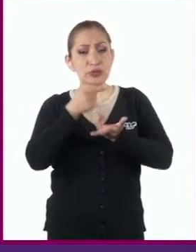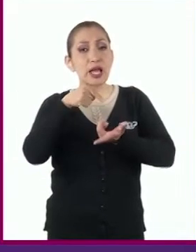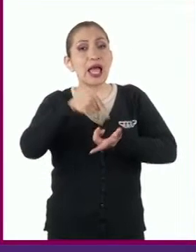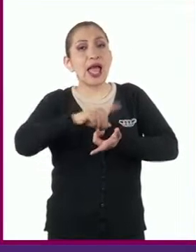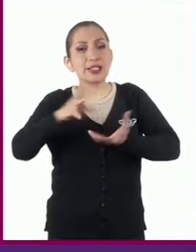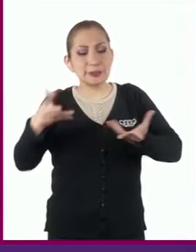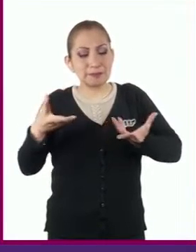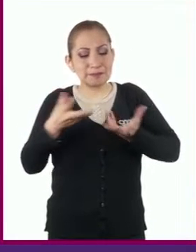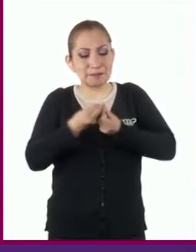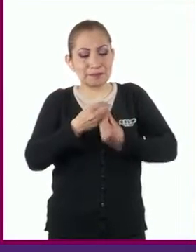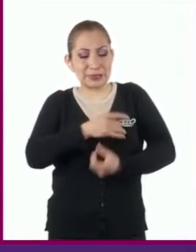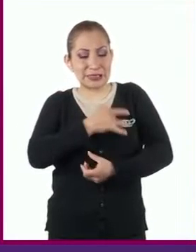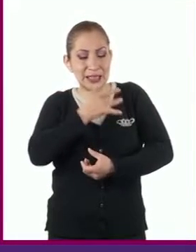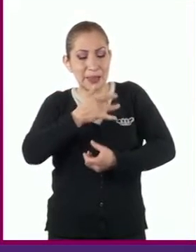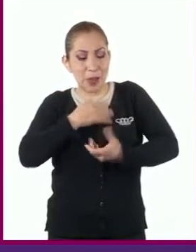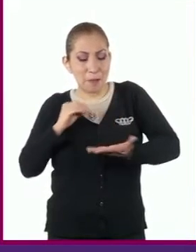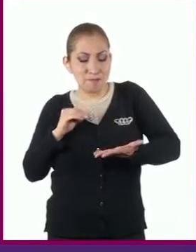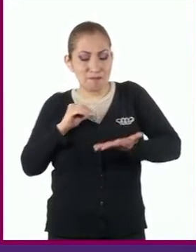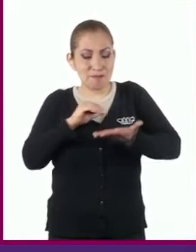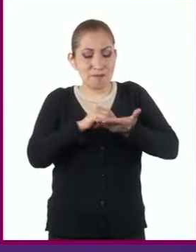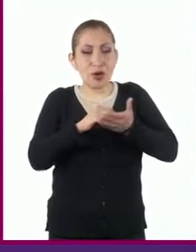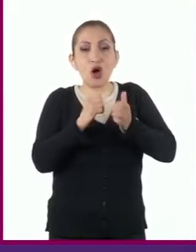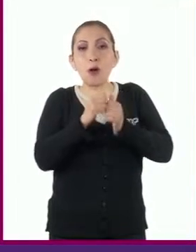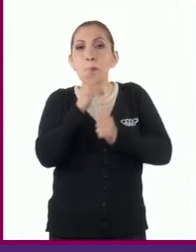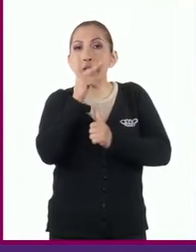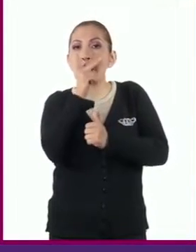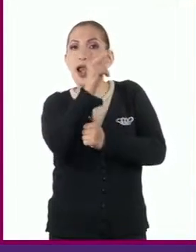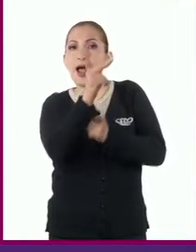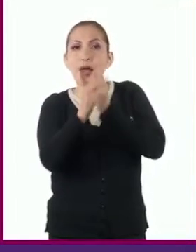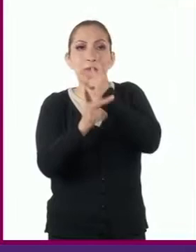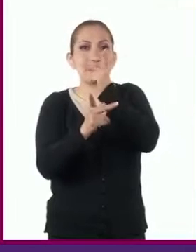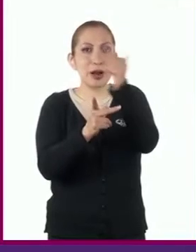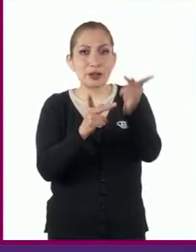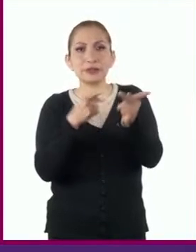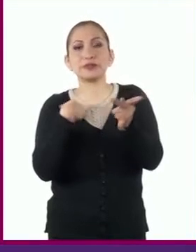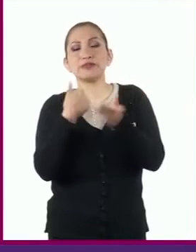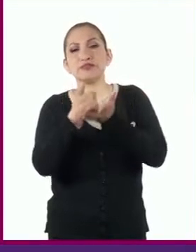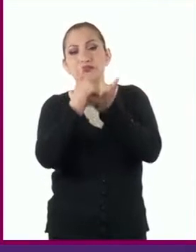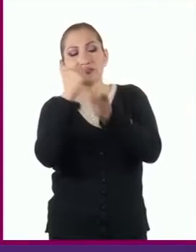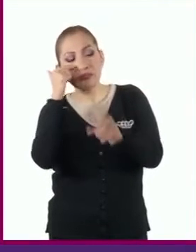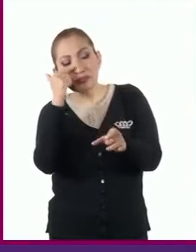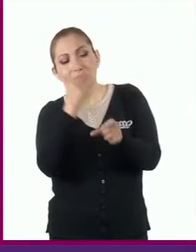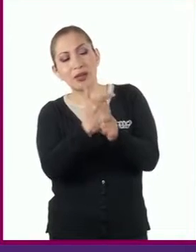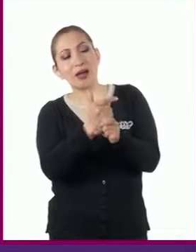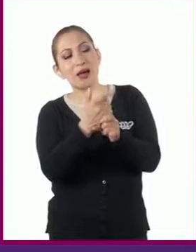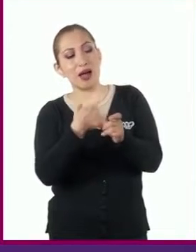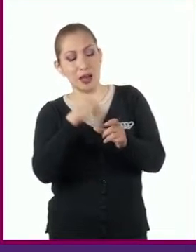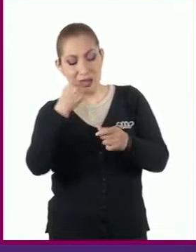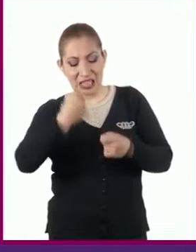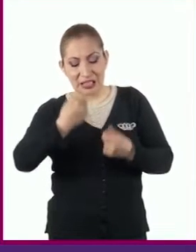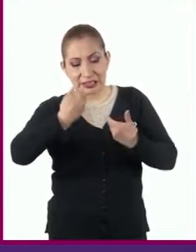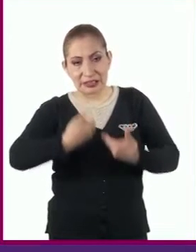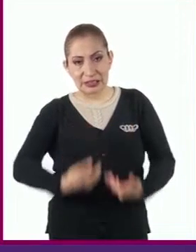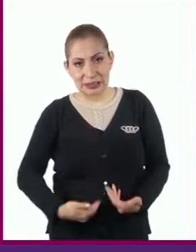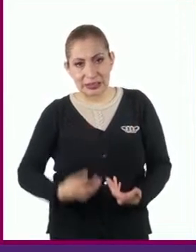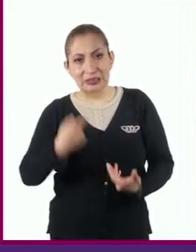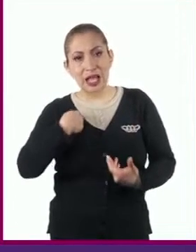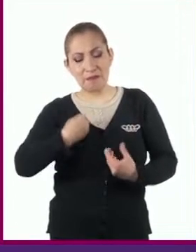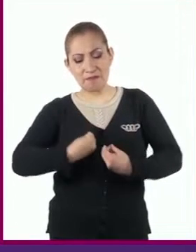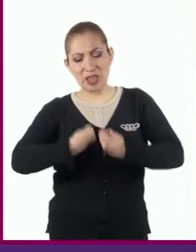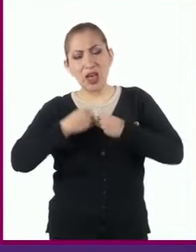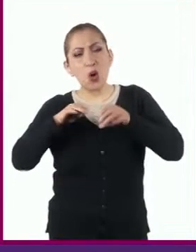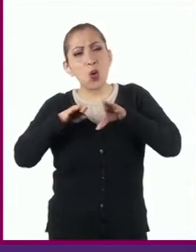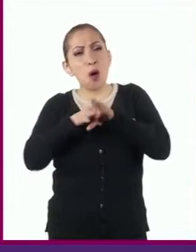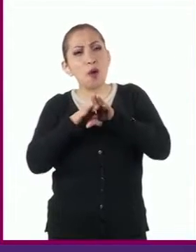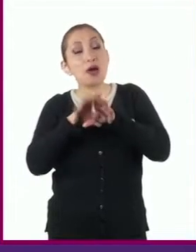ese cúmulo de sentimientos plasmados a través de la palabra y que nos permite identificar lo que somos, lo que vivimos